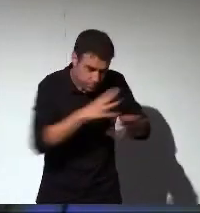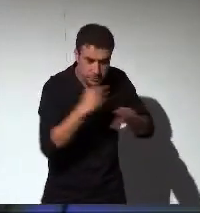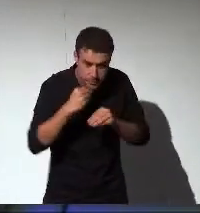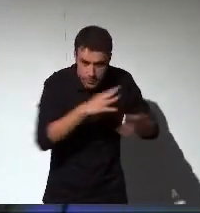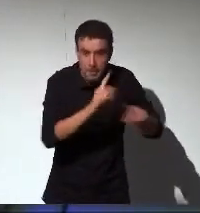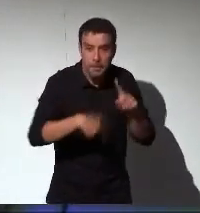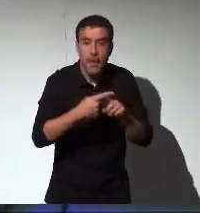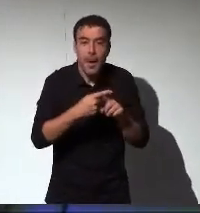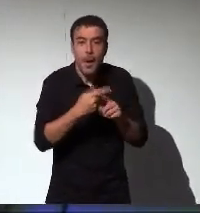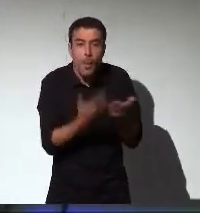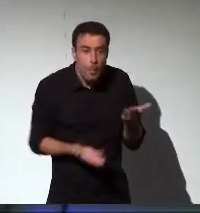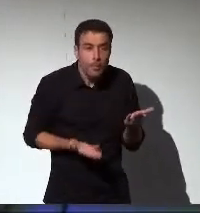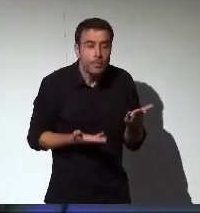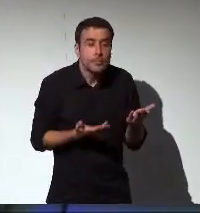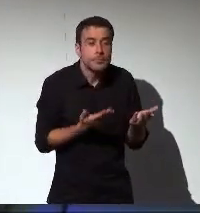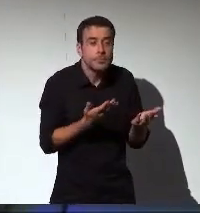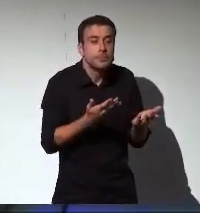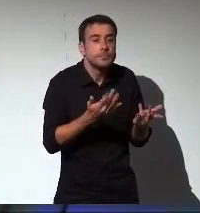propuestas